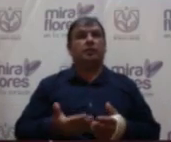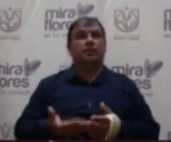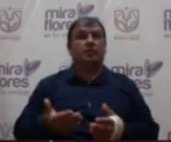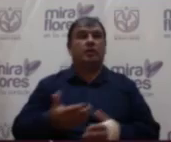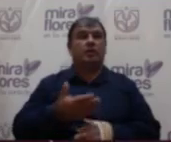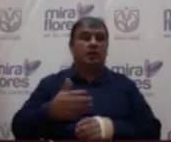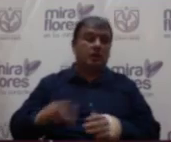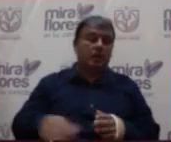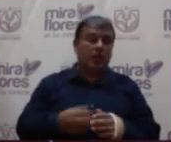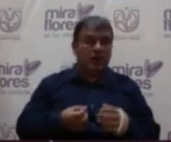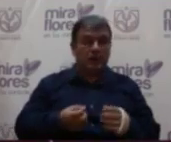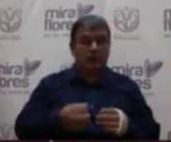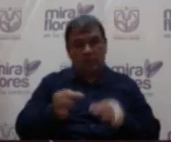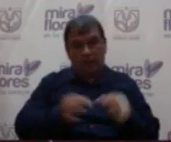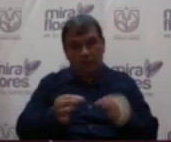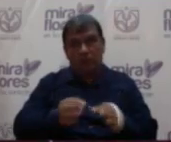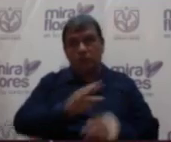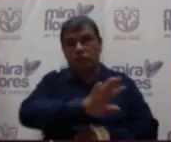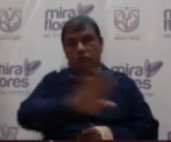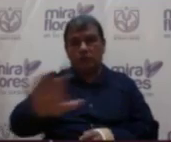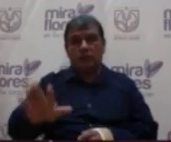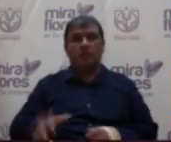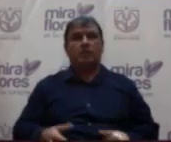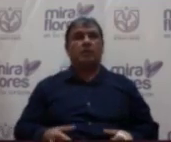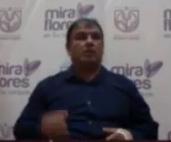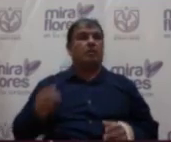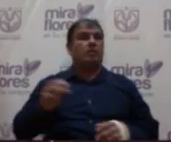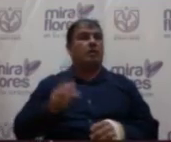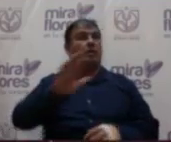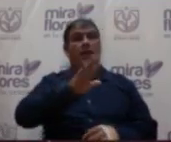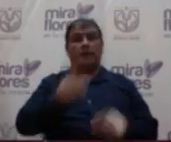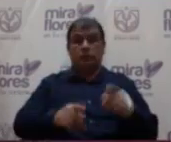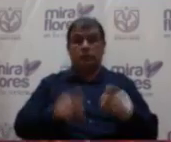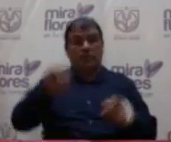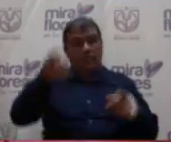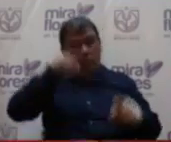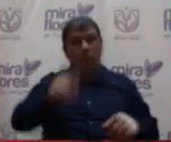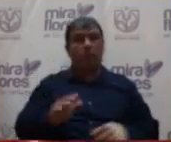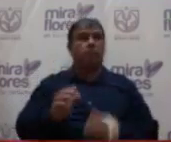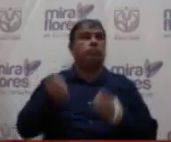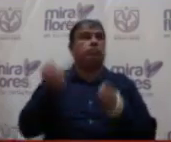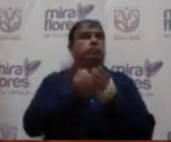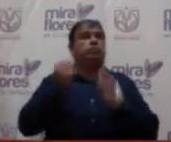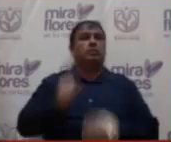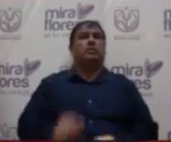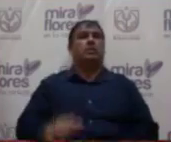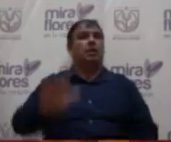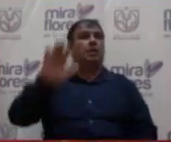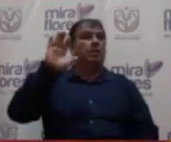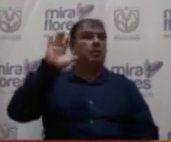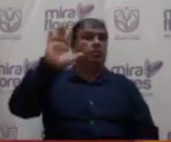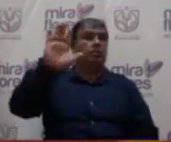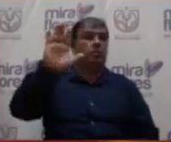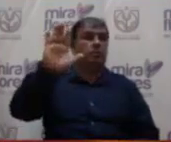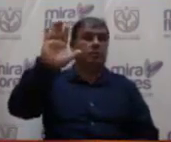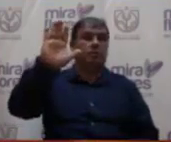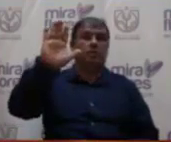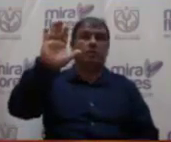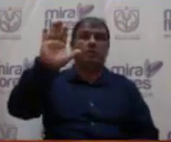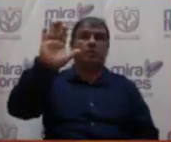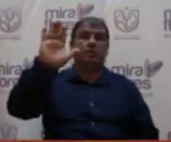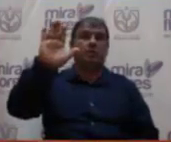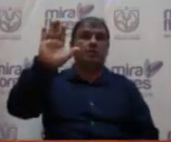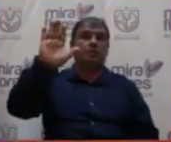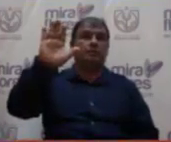todas maneras comentárselos a ustedes. Aquellos miembros del Consejo que estén a favor de aprobar esta autorización, sírvanse a expresarlo en señal de